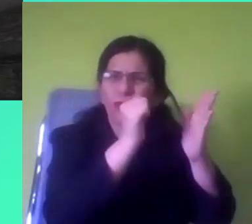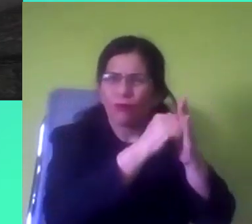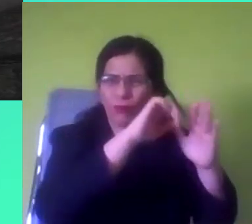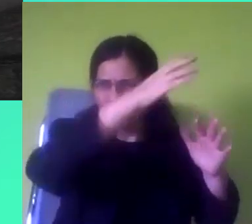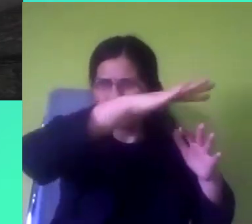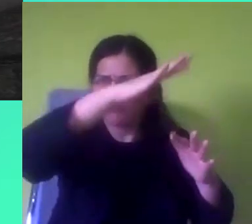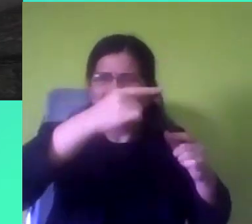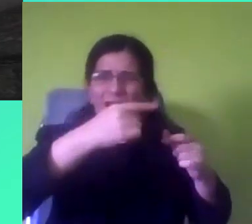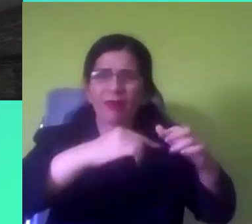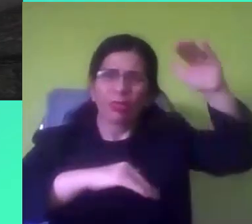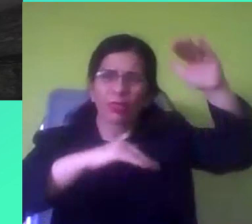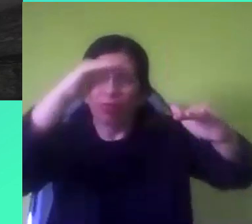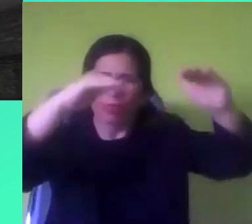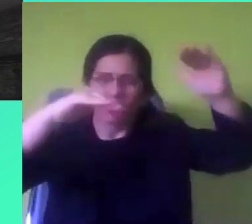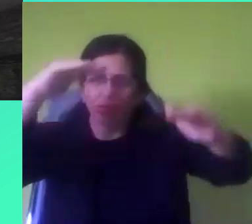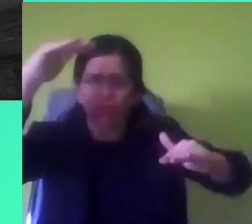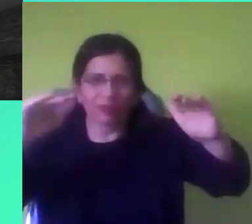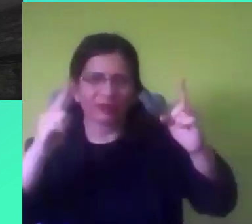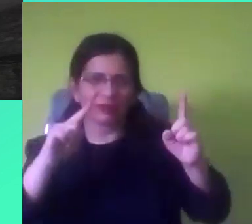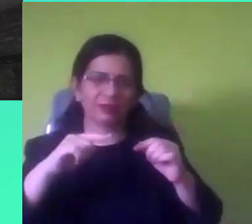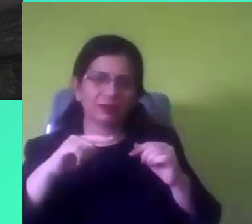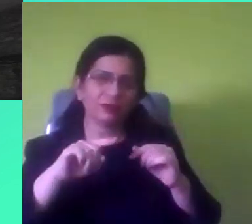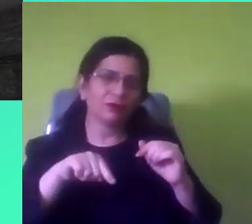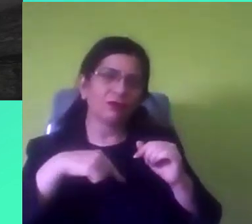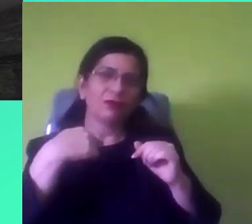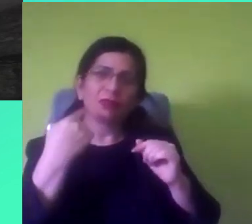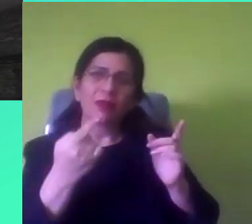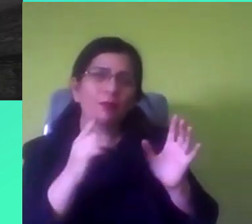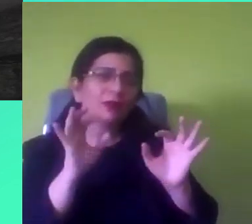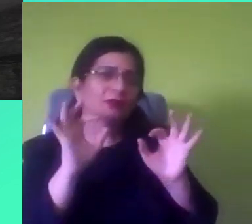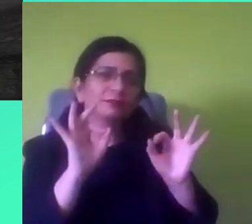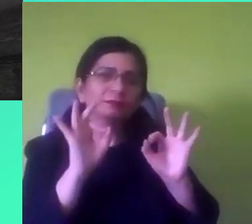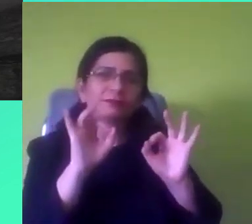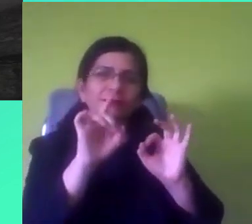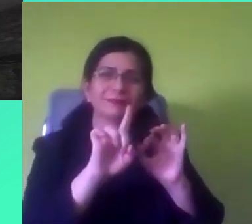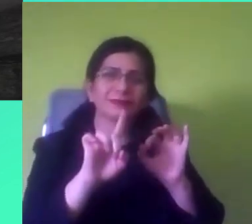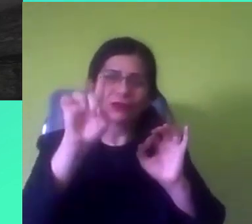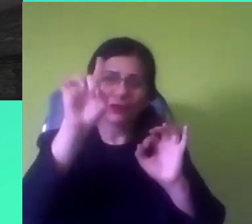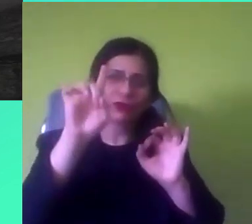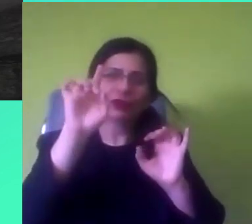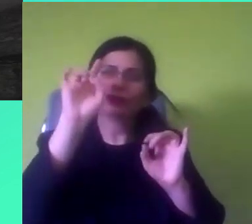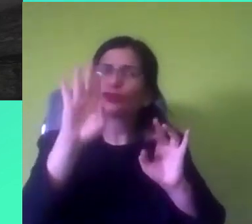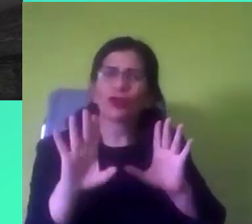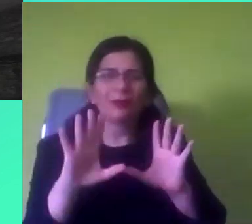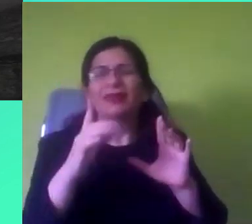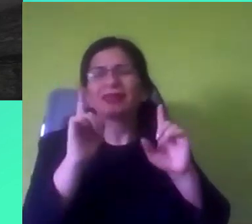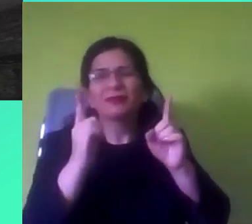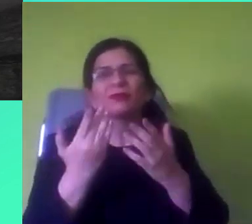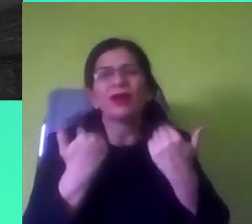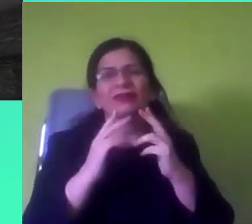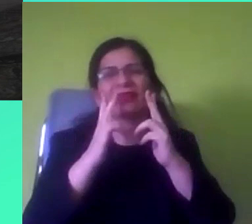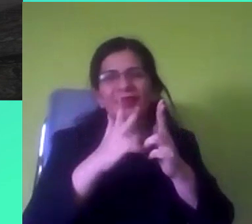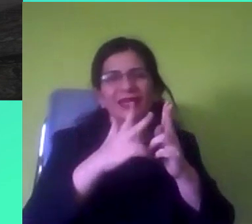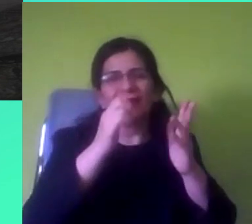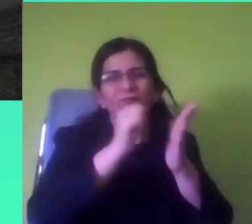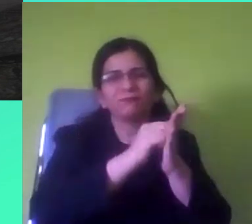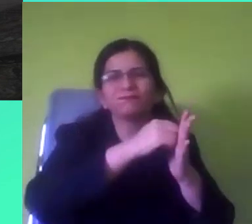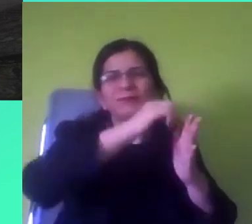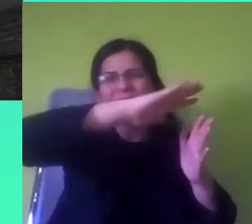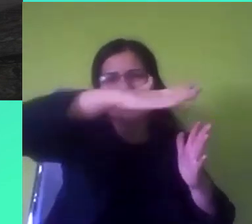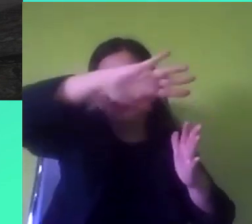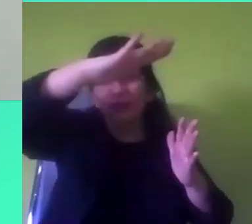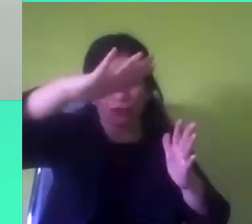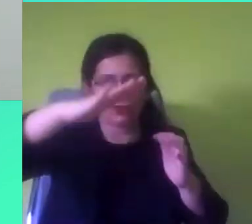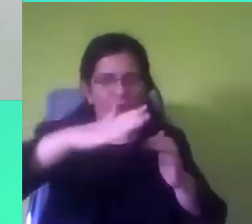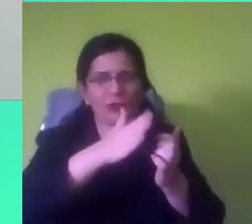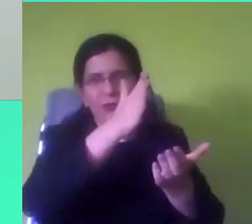diversos, y hacia el norte prácticamente queda relegada la presencia de glaciares de escombros, no tan pegados a la cordillera,